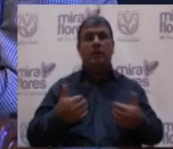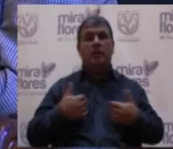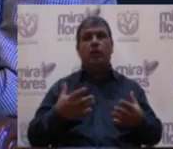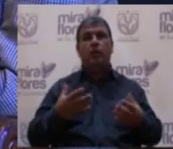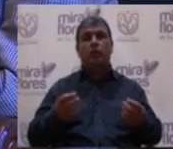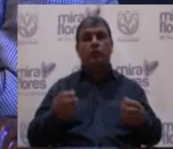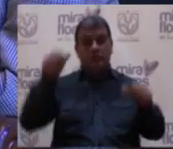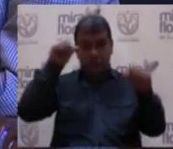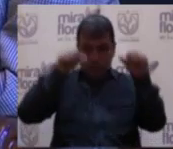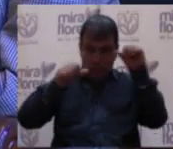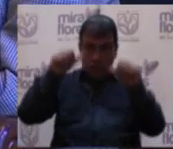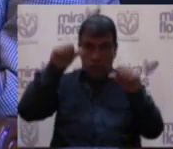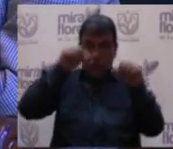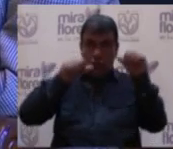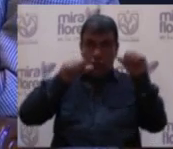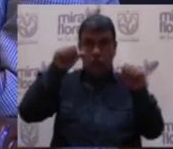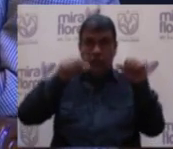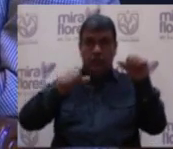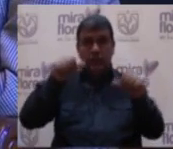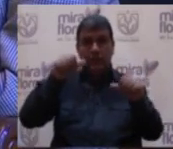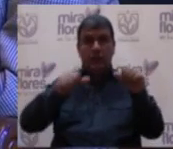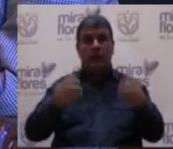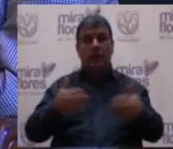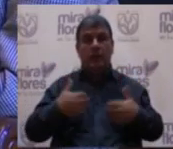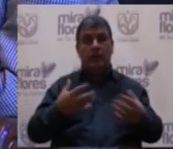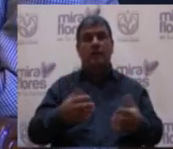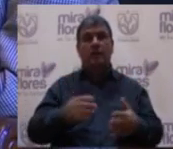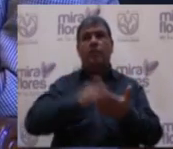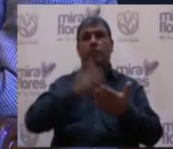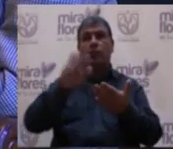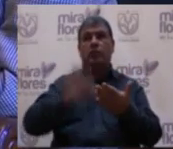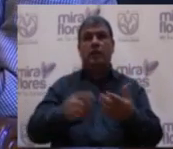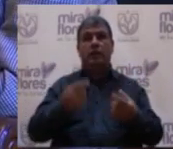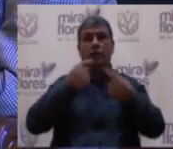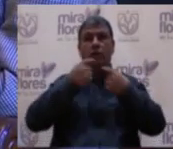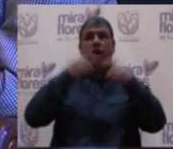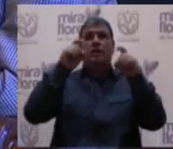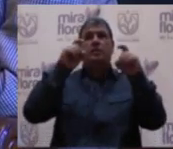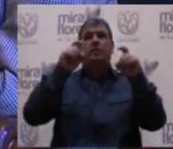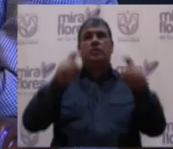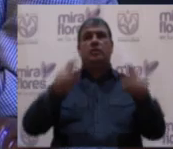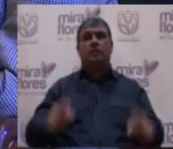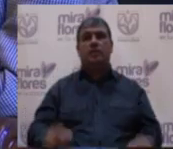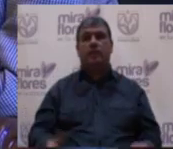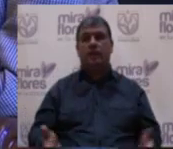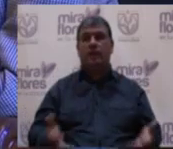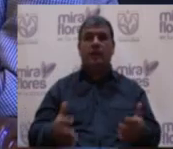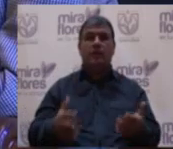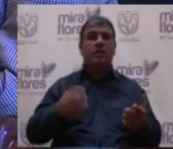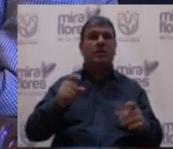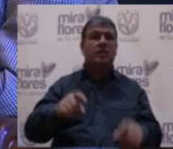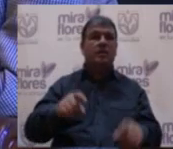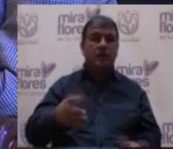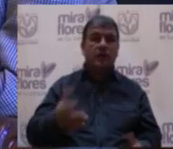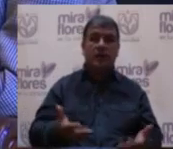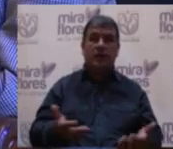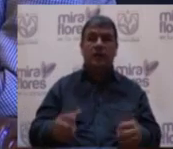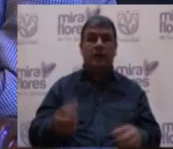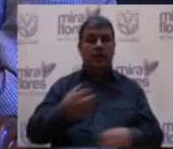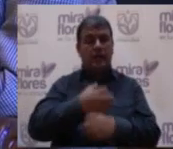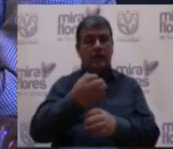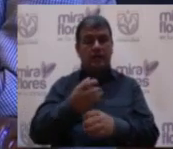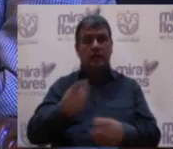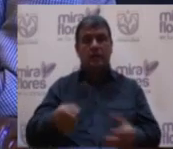tengo muchas dudas de que tenga este proyecto éxito, no en cuanto a la necesidad de